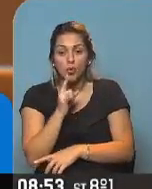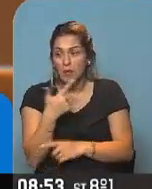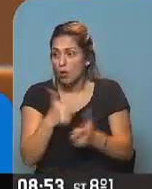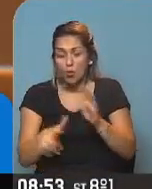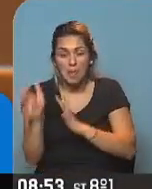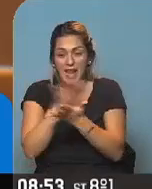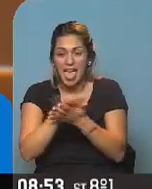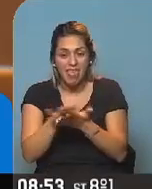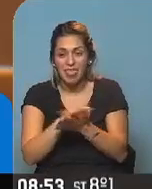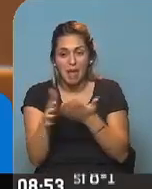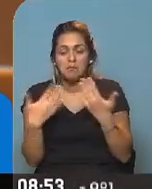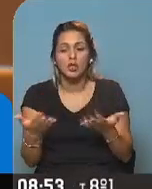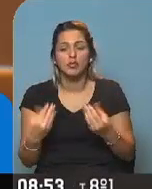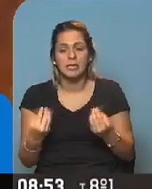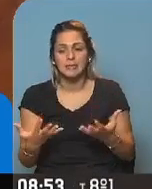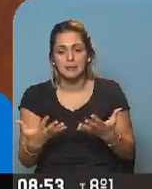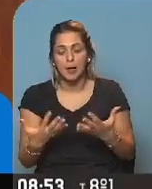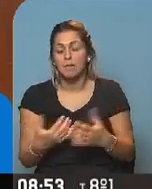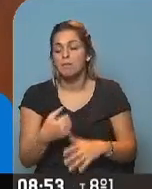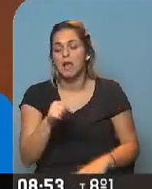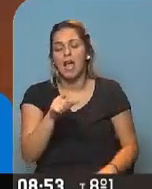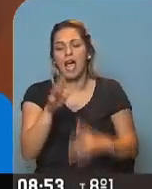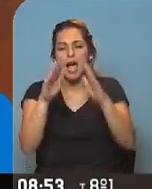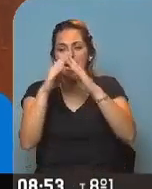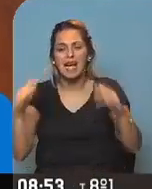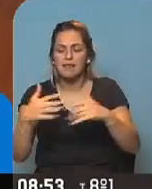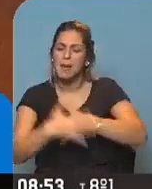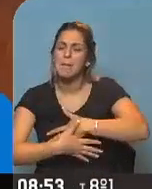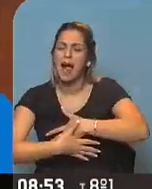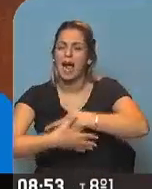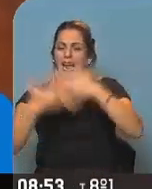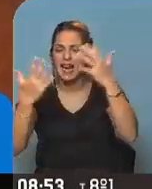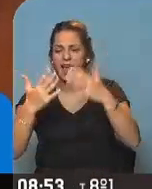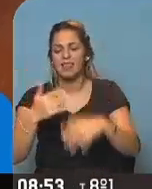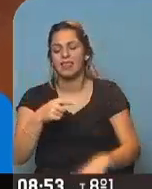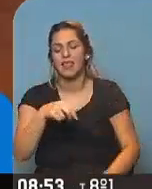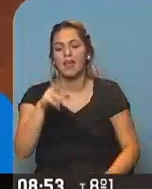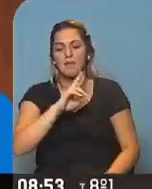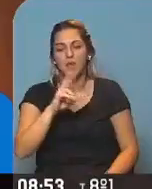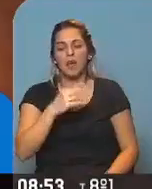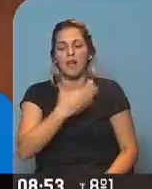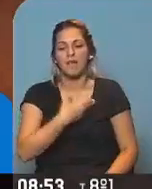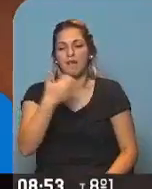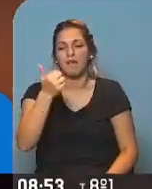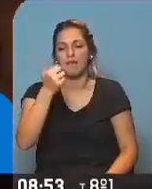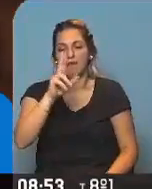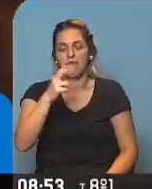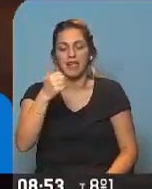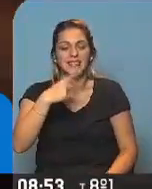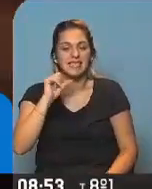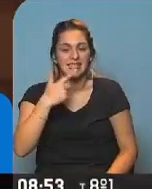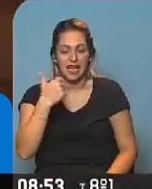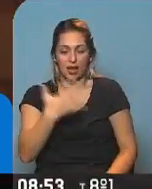nada claro prácticamente nada y se elige la casona más grande que había son ya francisca bazán de laguna era la dueña